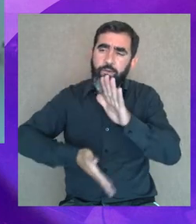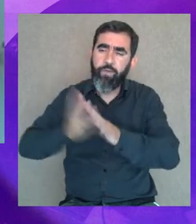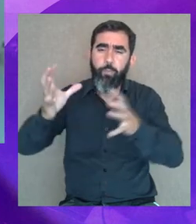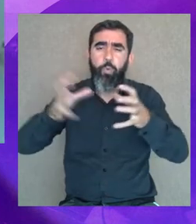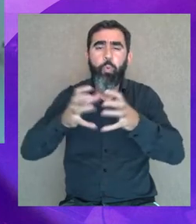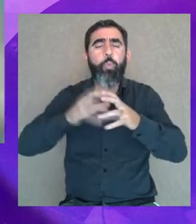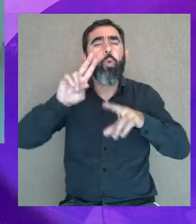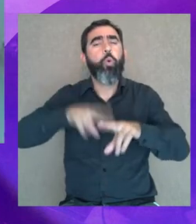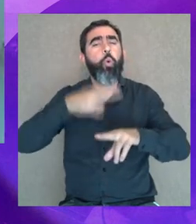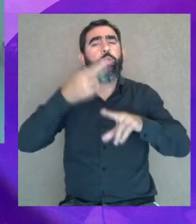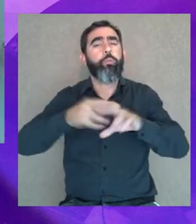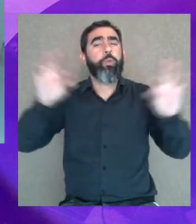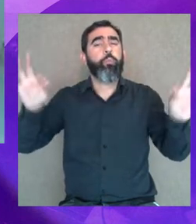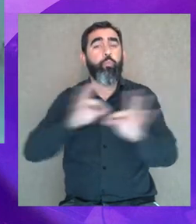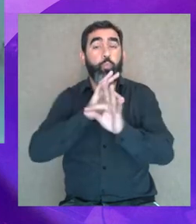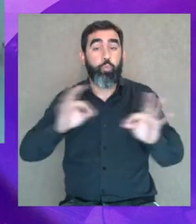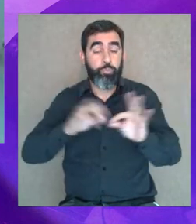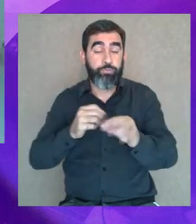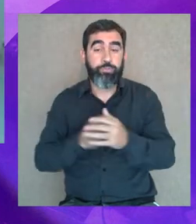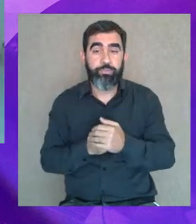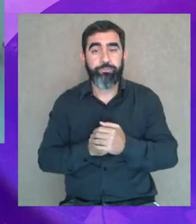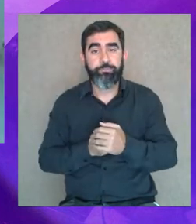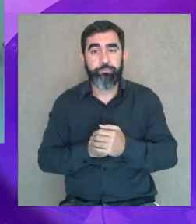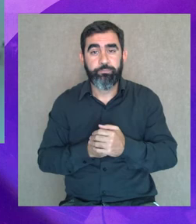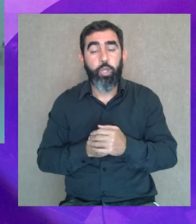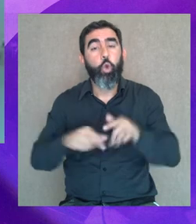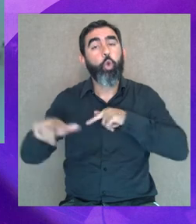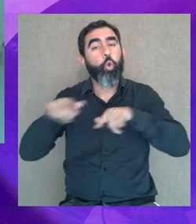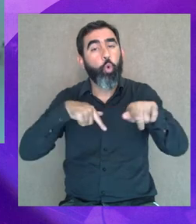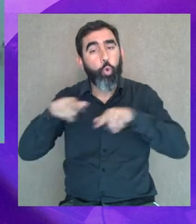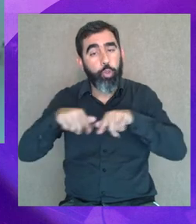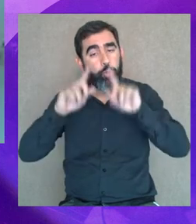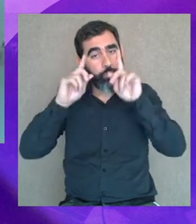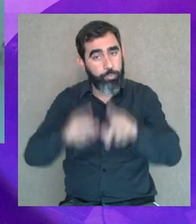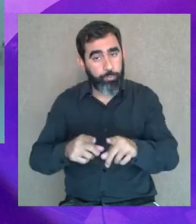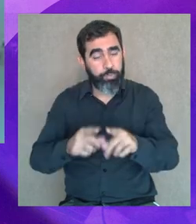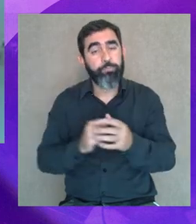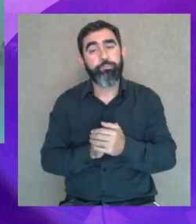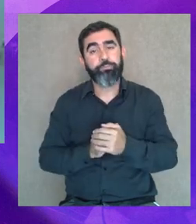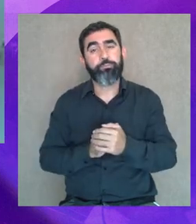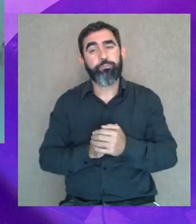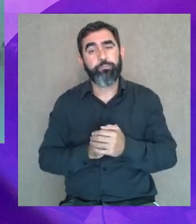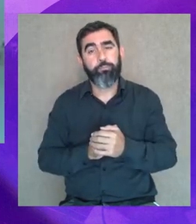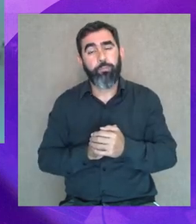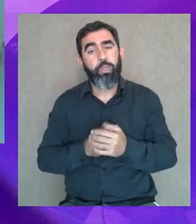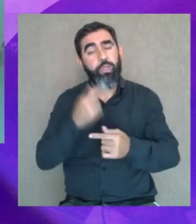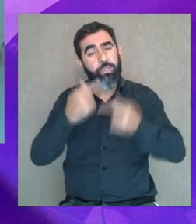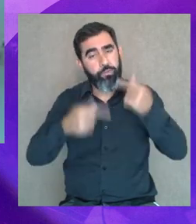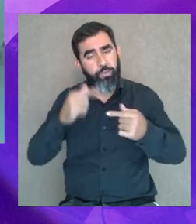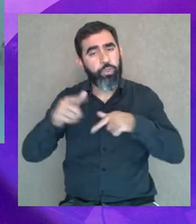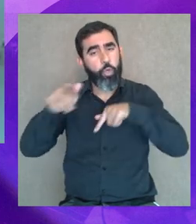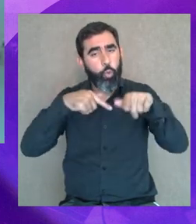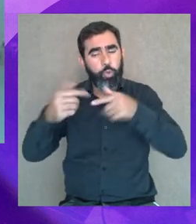artista estilo hace poquito tal este los coordinadores guste y luego con carlos usted lo está formando con